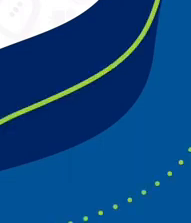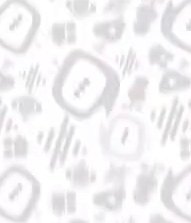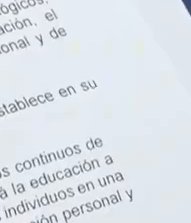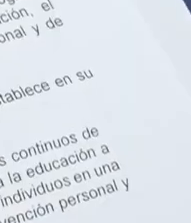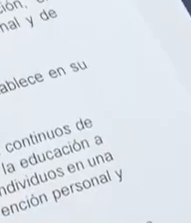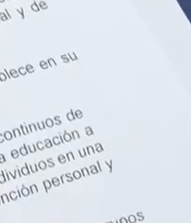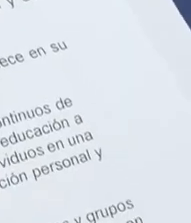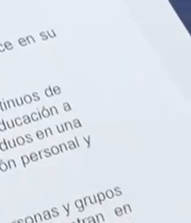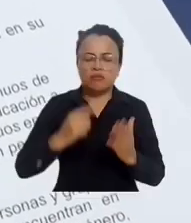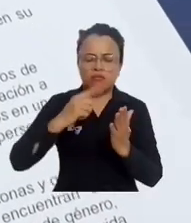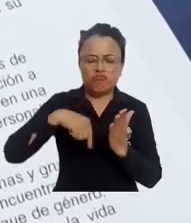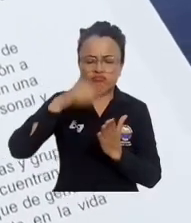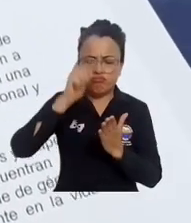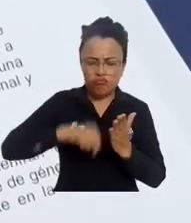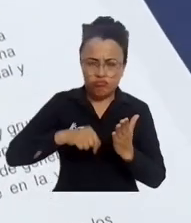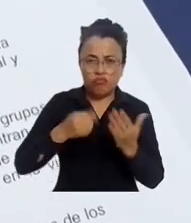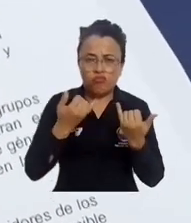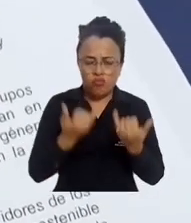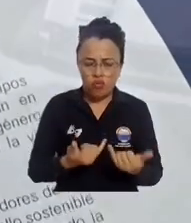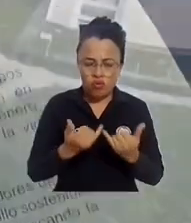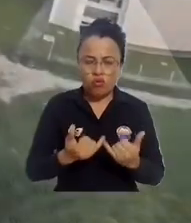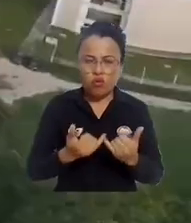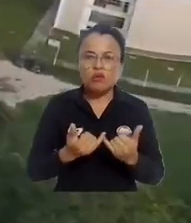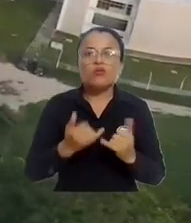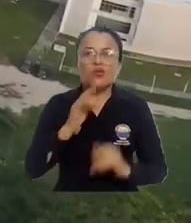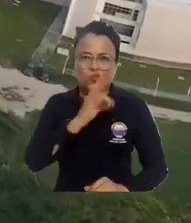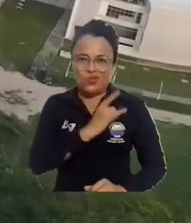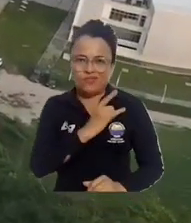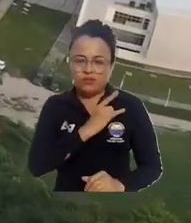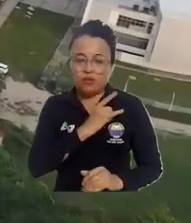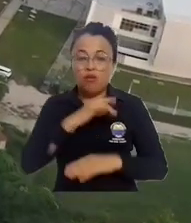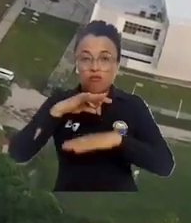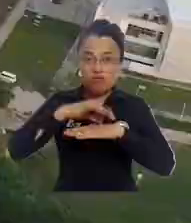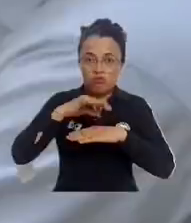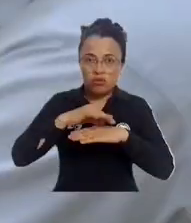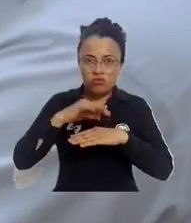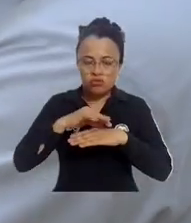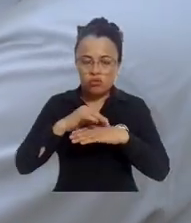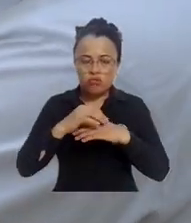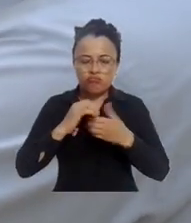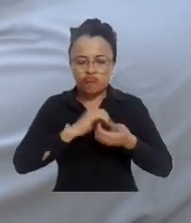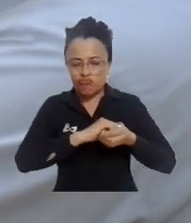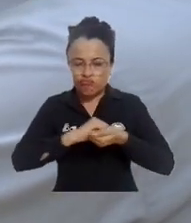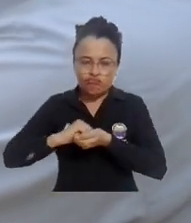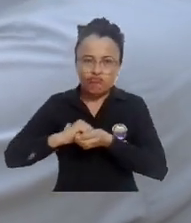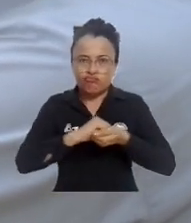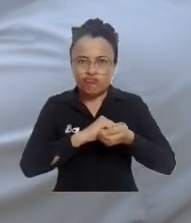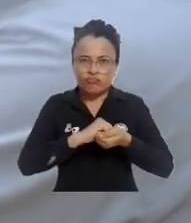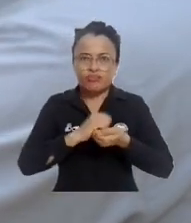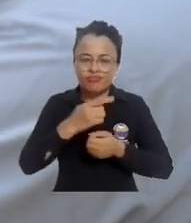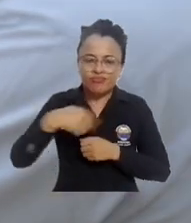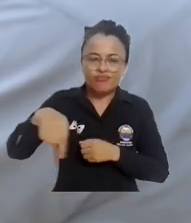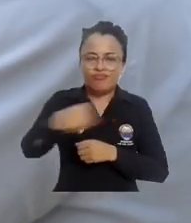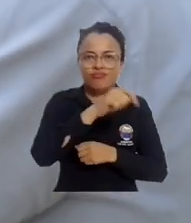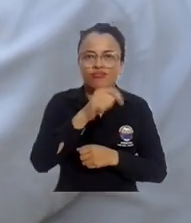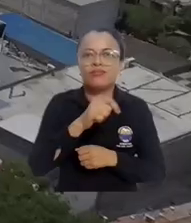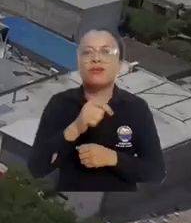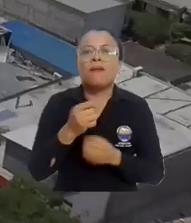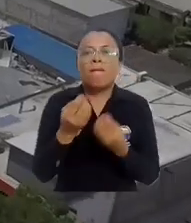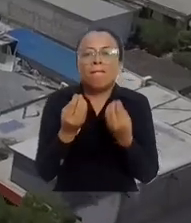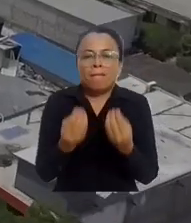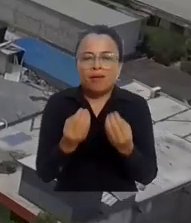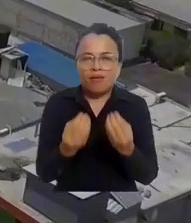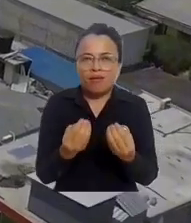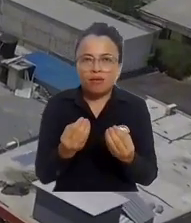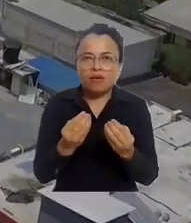compartido el convenio que firmamos hoy nos permitirá como Universidad y fundación trabajar de la mano con ustedes las comunidades